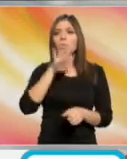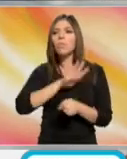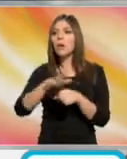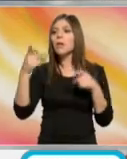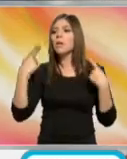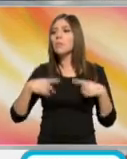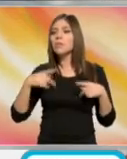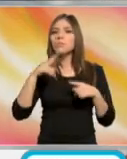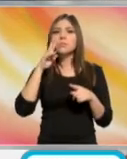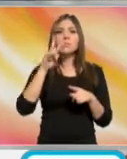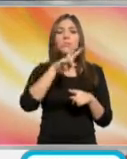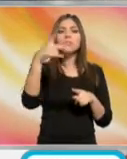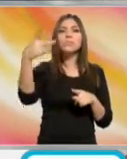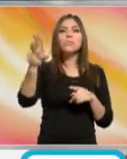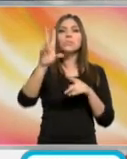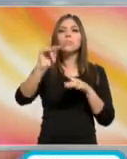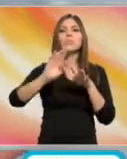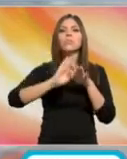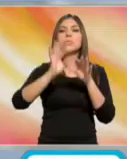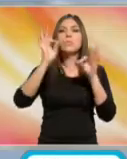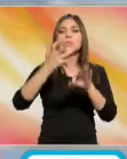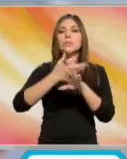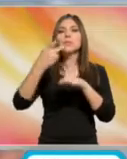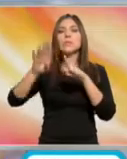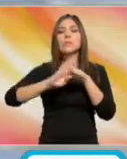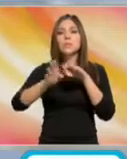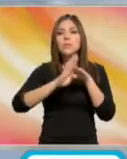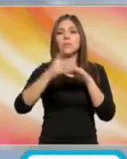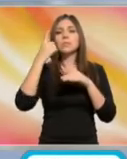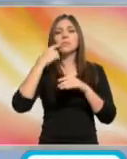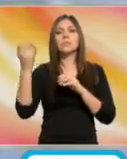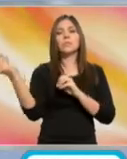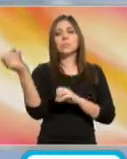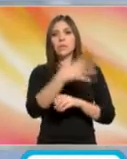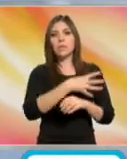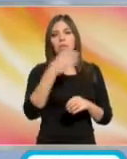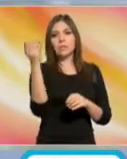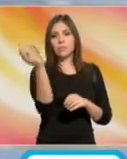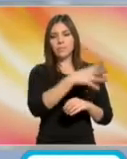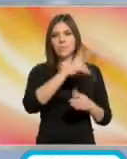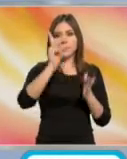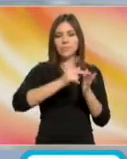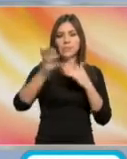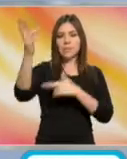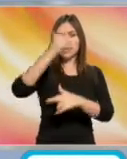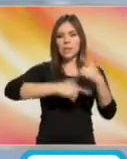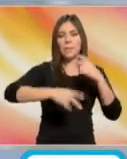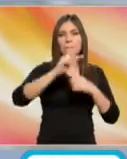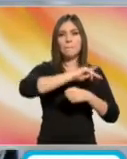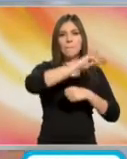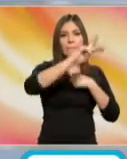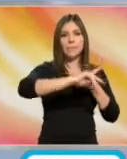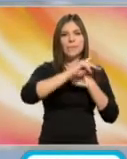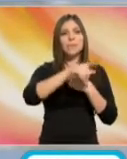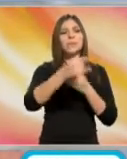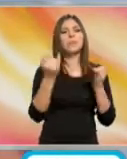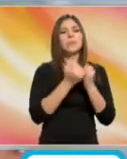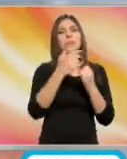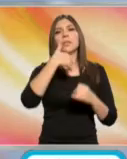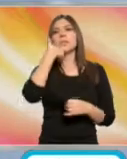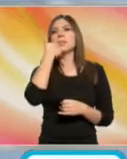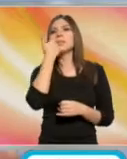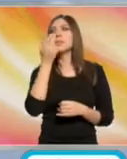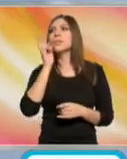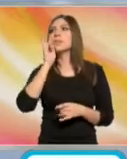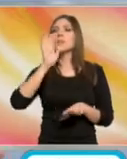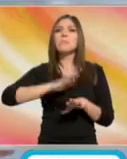las deportaciones. Pero no solo es el incremento ahí, sino también en infraestructura. Tiene un plan muy ambicioso de construcciones,